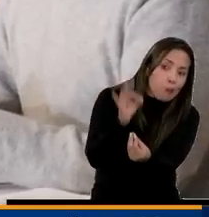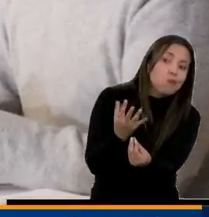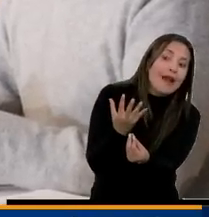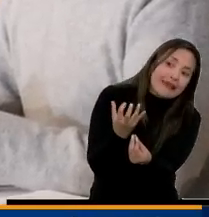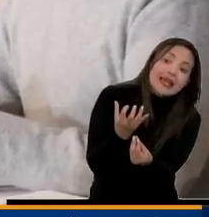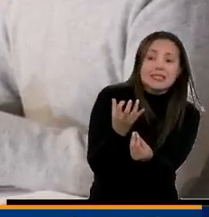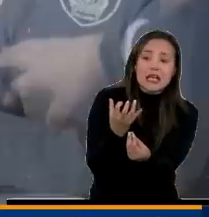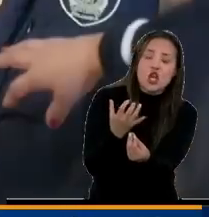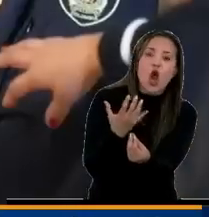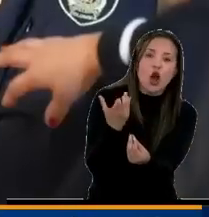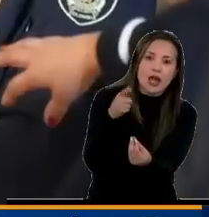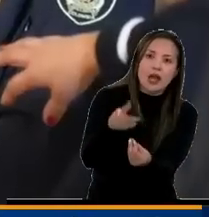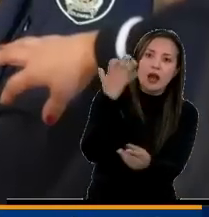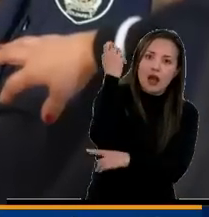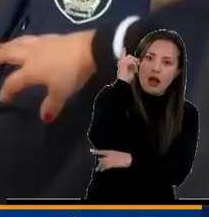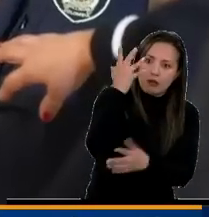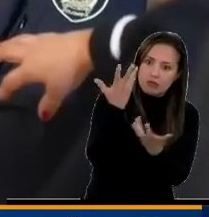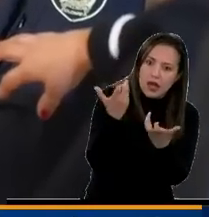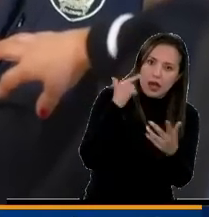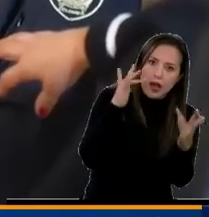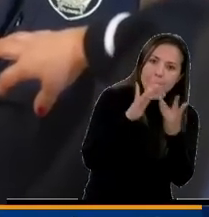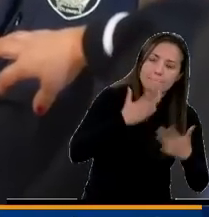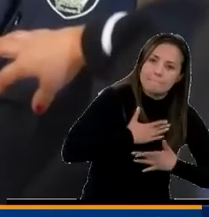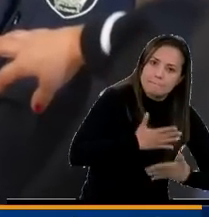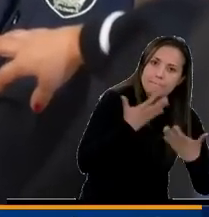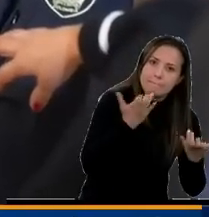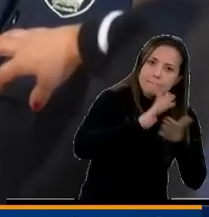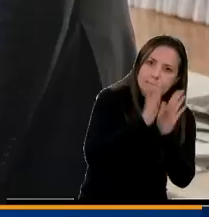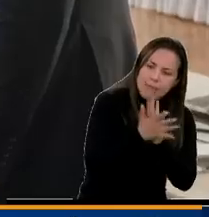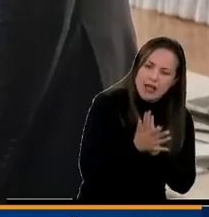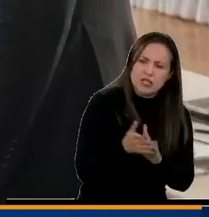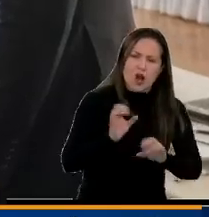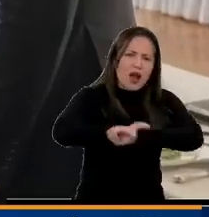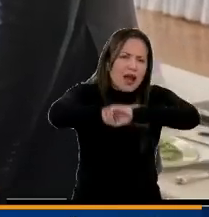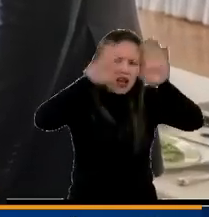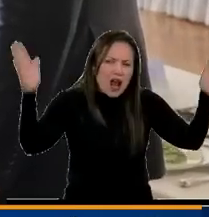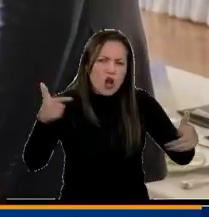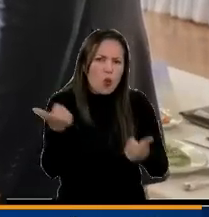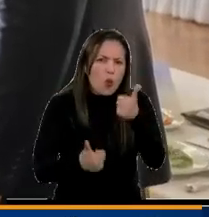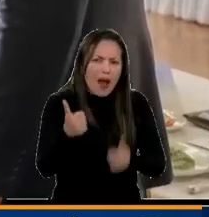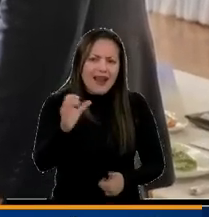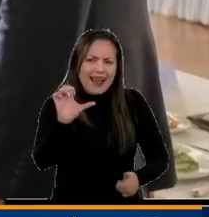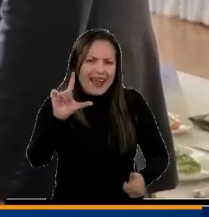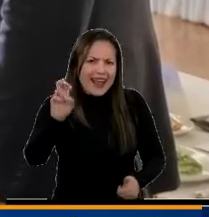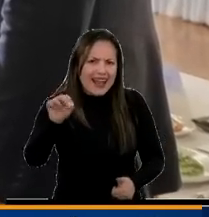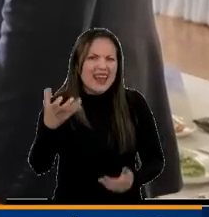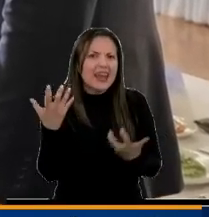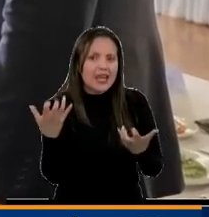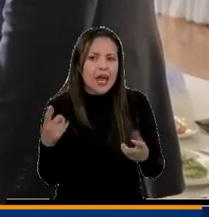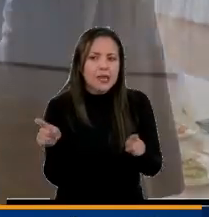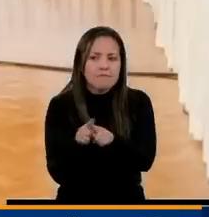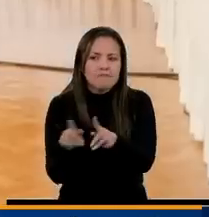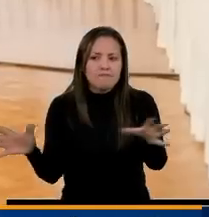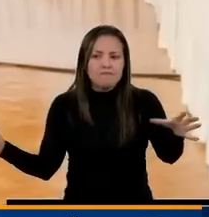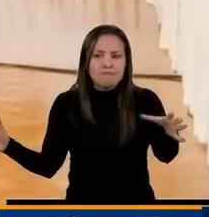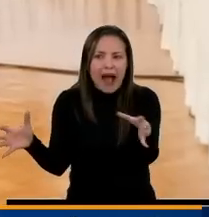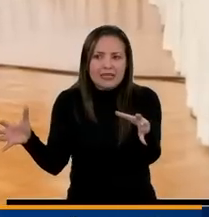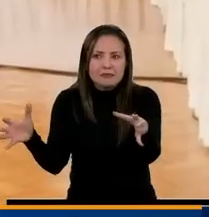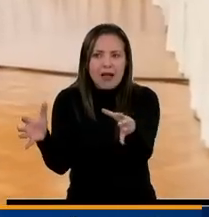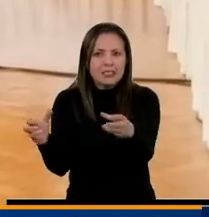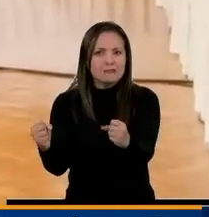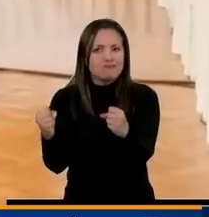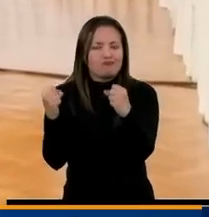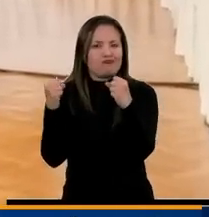que hay que preguntar claramente si se está ante un escenario en el cual el ELN quiere acumular fuerza militar o si